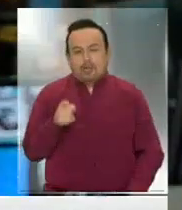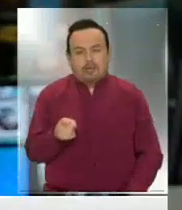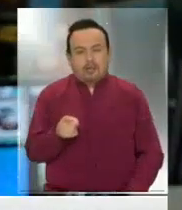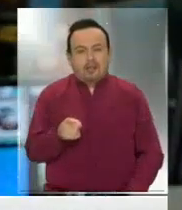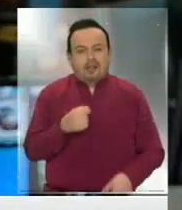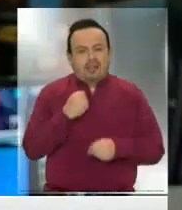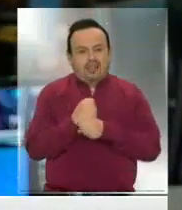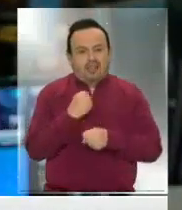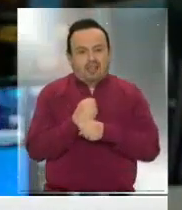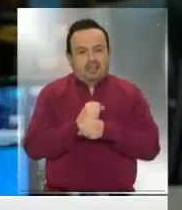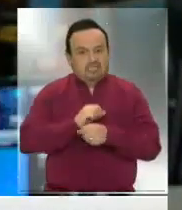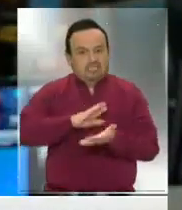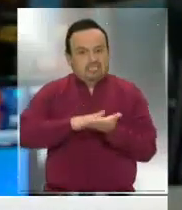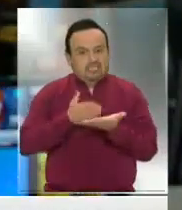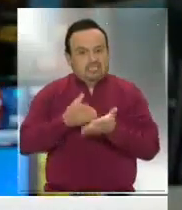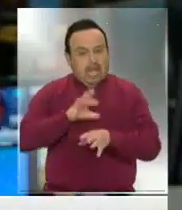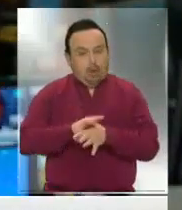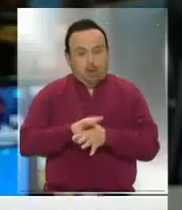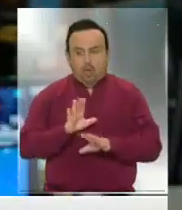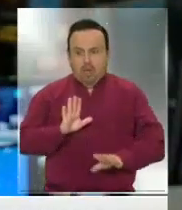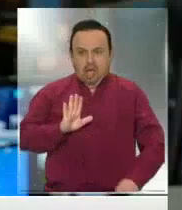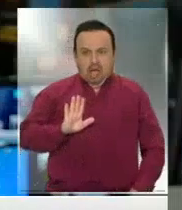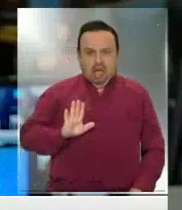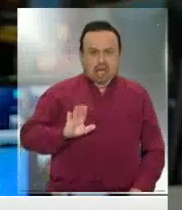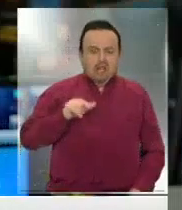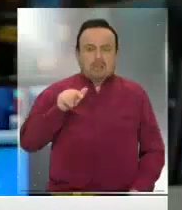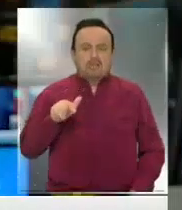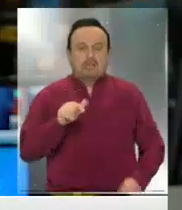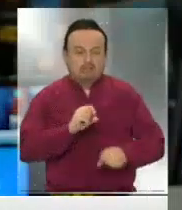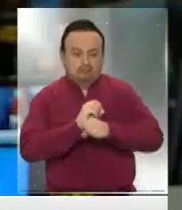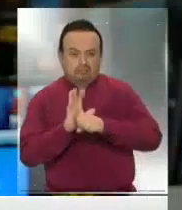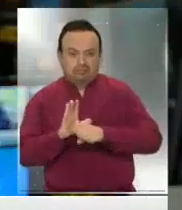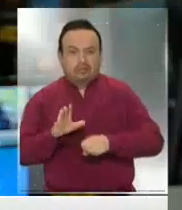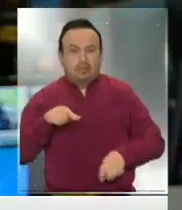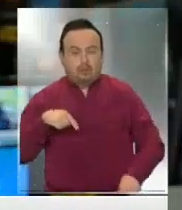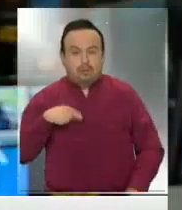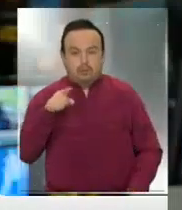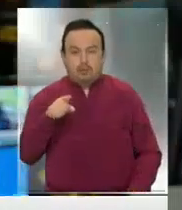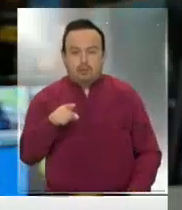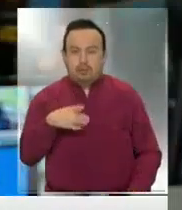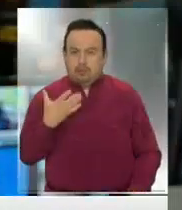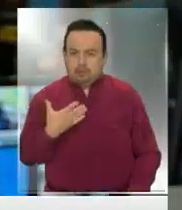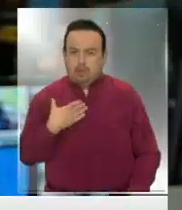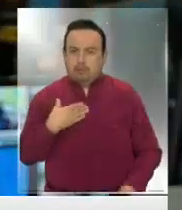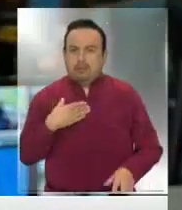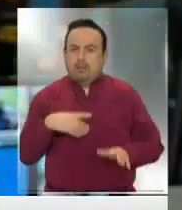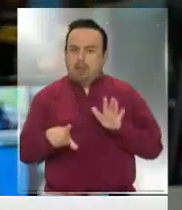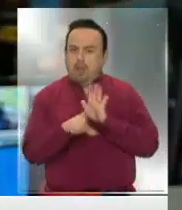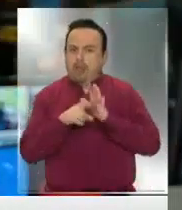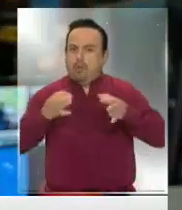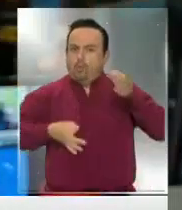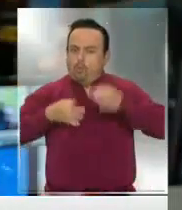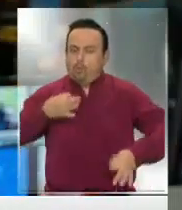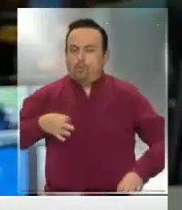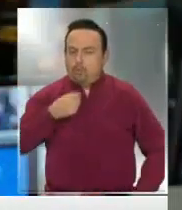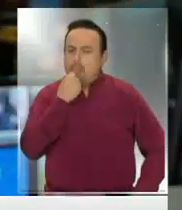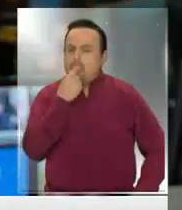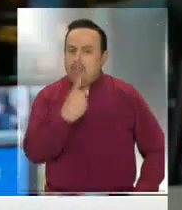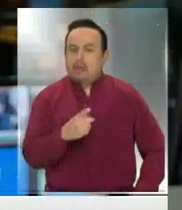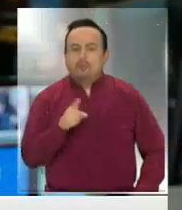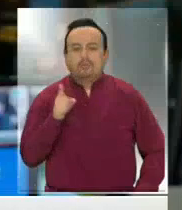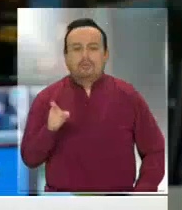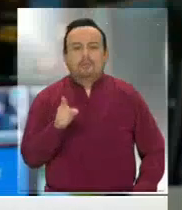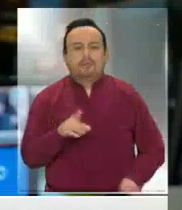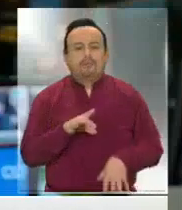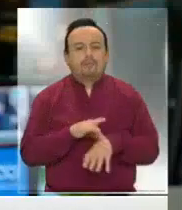hecho de trabajar en salud. Esto ante la aparición del COVID-19. Desde ya anuncian caminos legales al respecto. Alejandro Astudillo nos va a